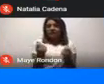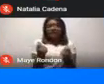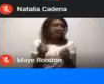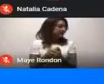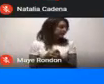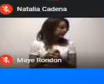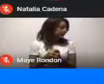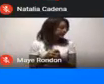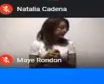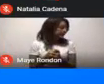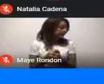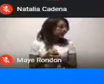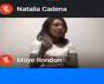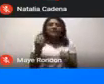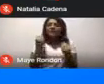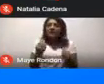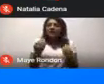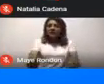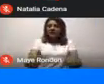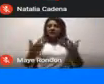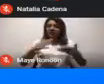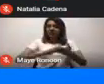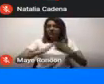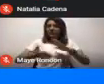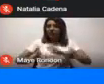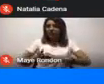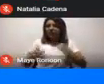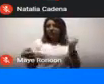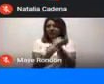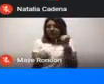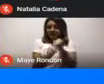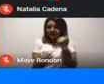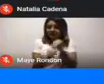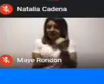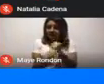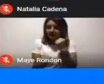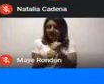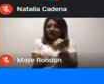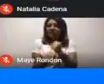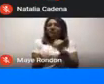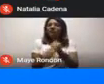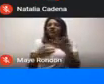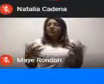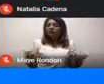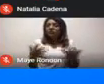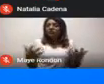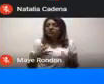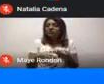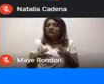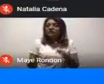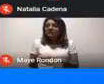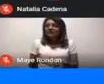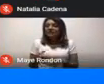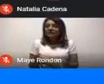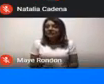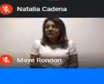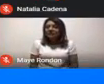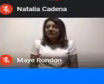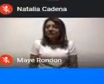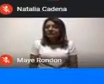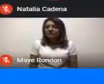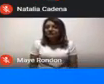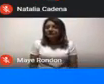generarle empleo a la comunidad, para generar trabajo dentro del país. Pero ¿qué pasa? Pues ya